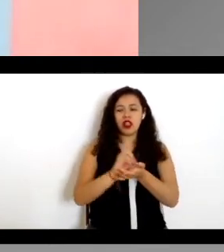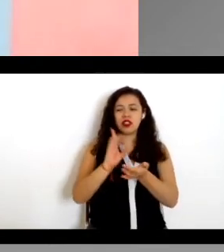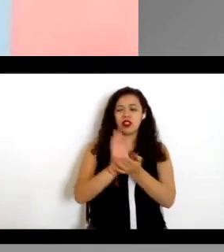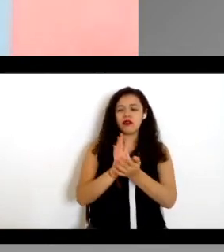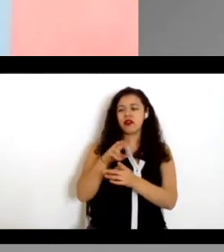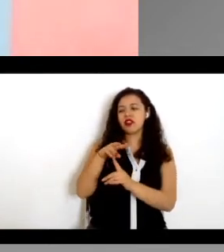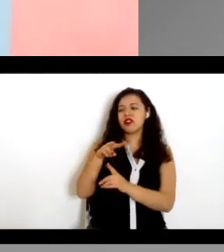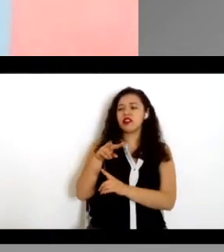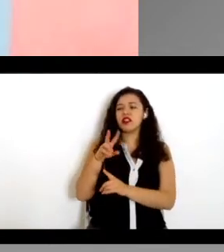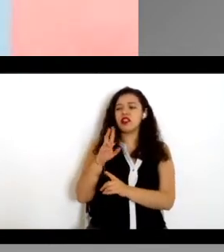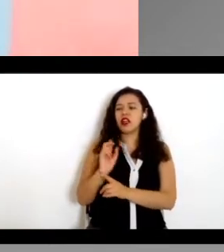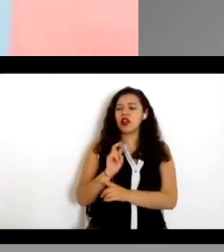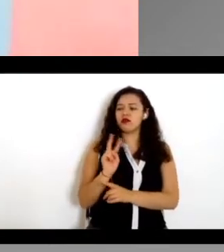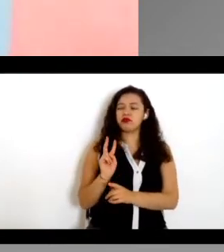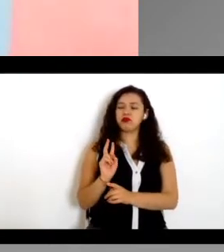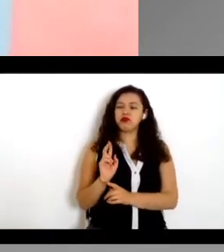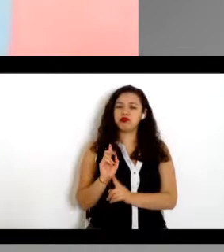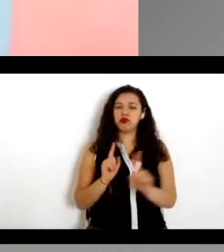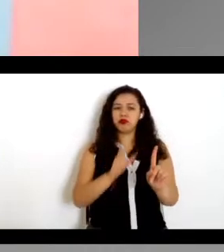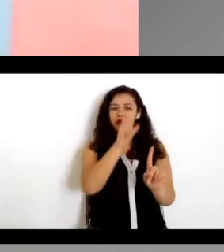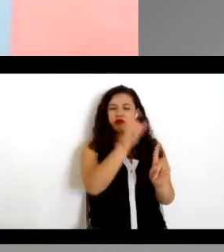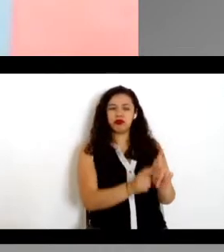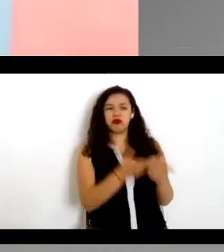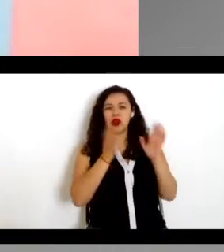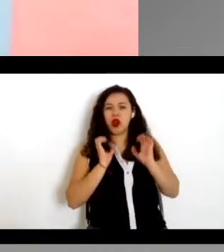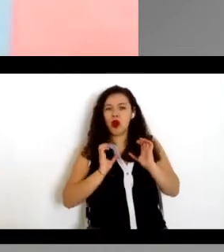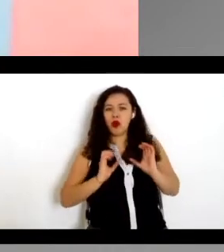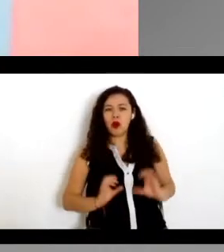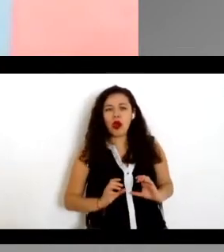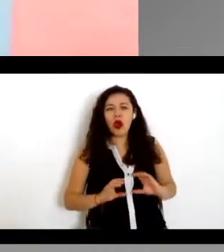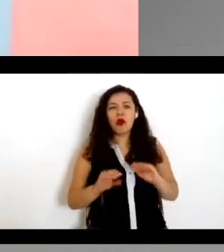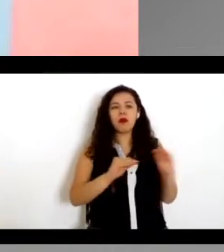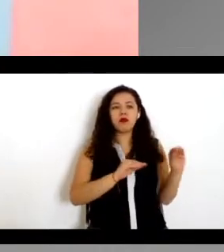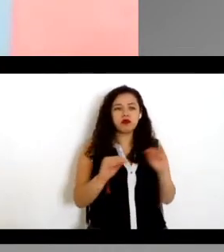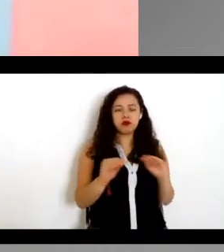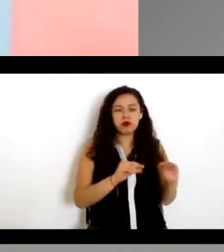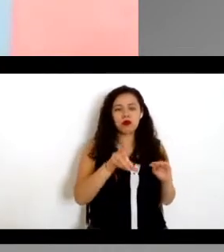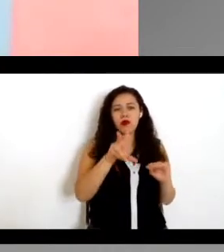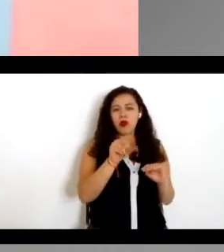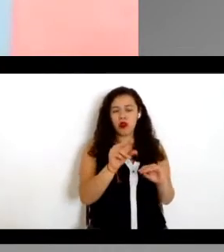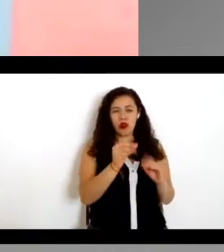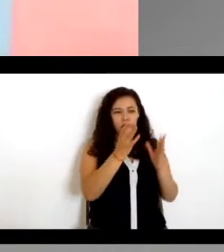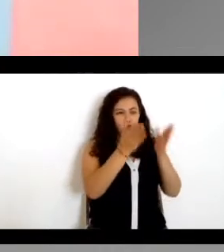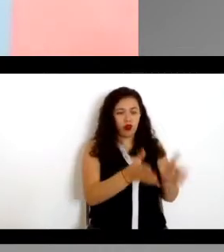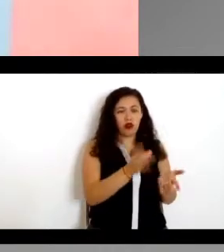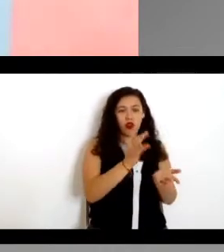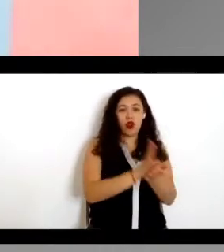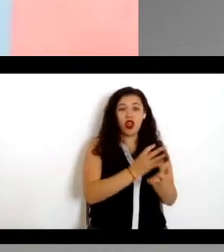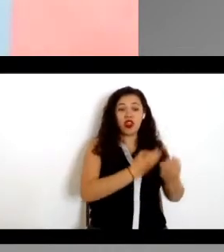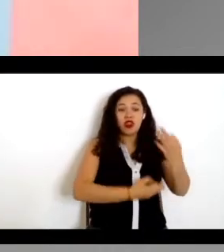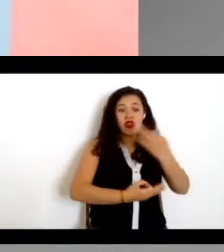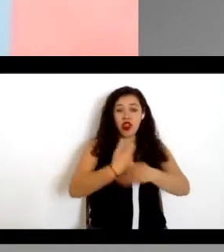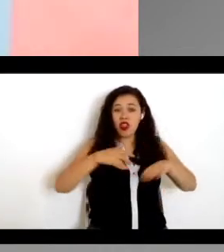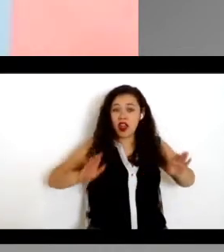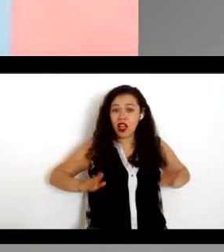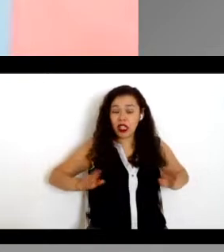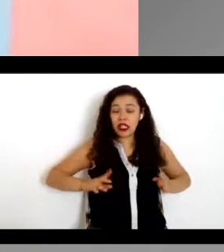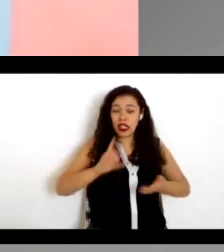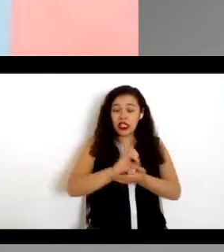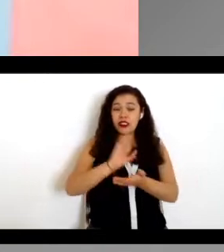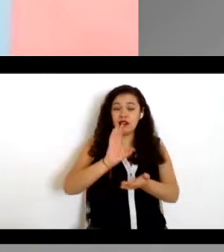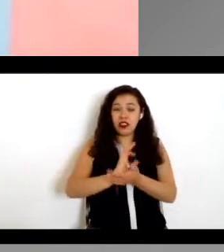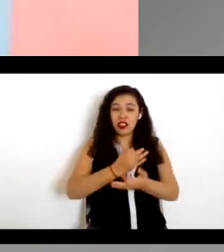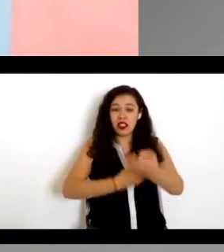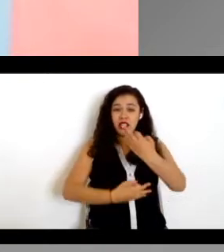perspectiva de una condición física o motriz. Hablemos de discapacidad en todos los tipos o todas las